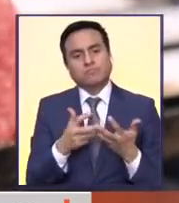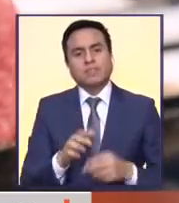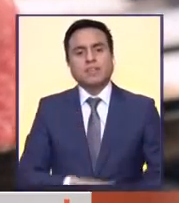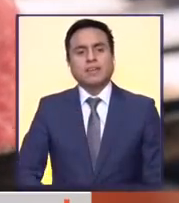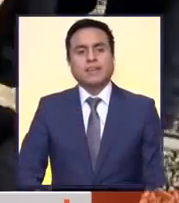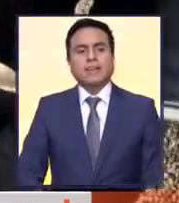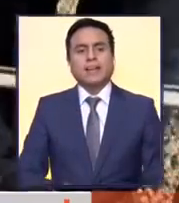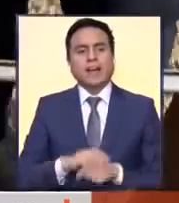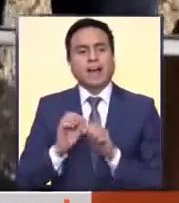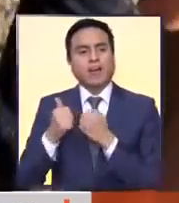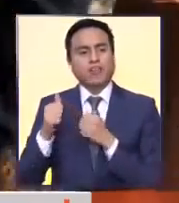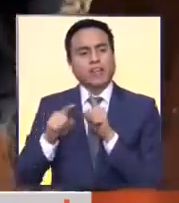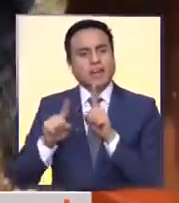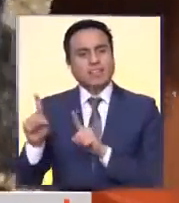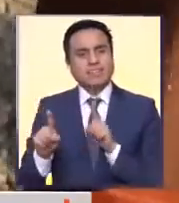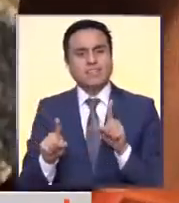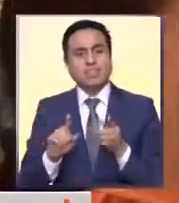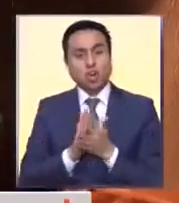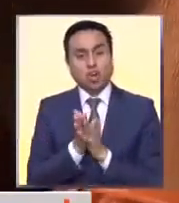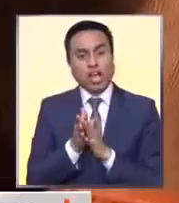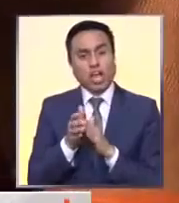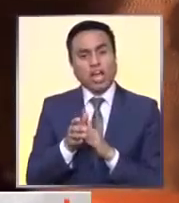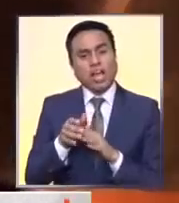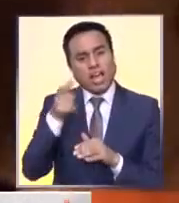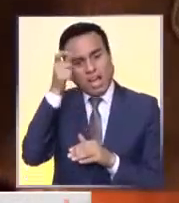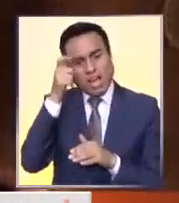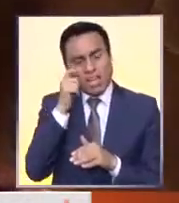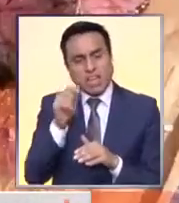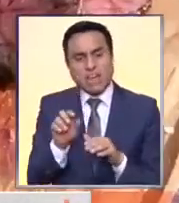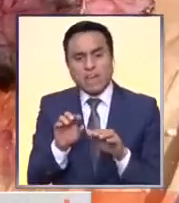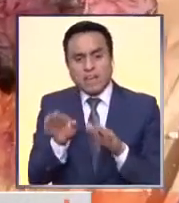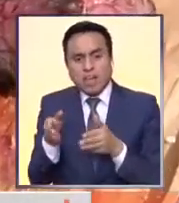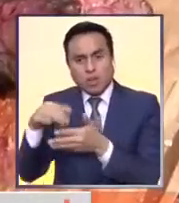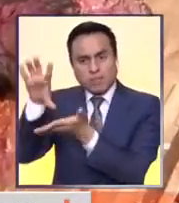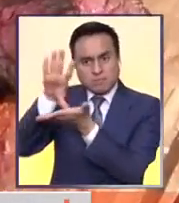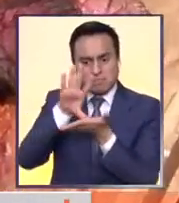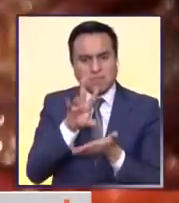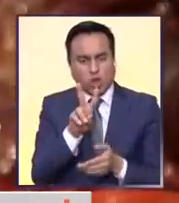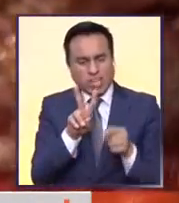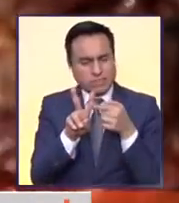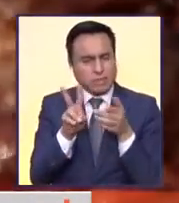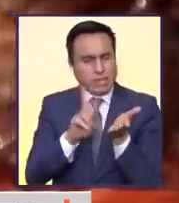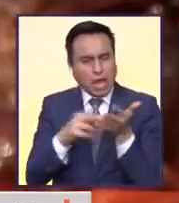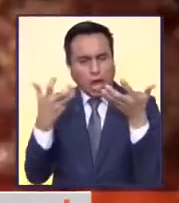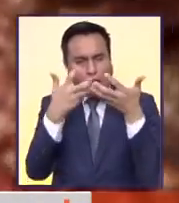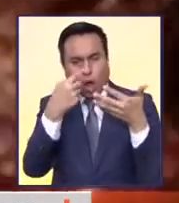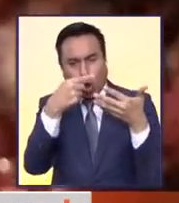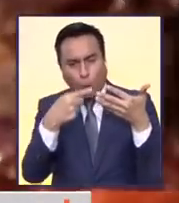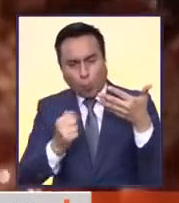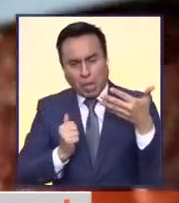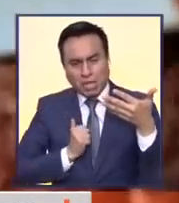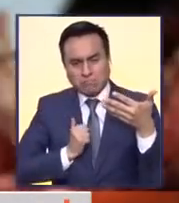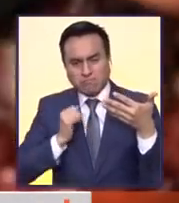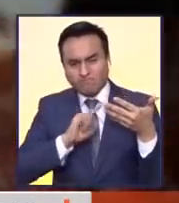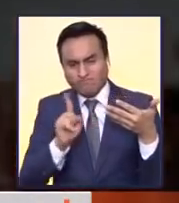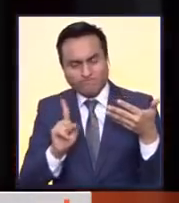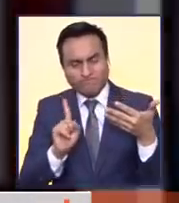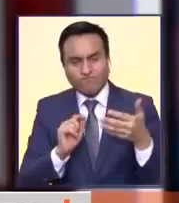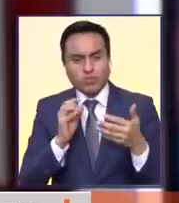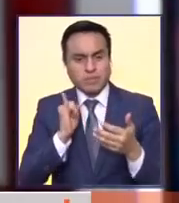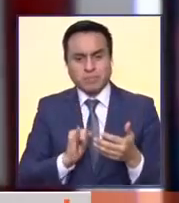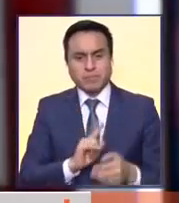según las autoridades, no toda la carne importada que dice B corta cumple efectivamente con los requisitos para hacerlo. En el mes de